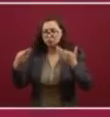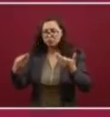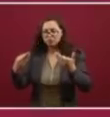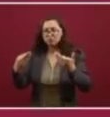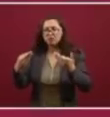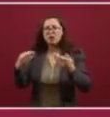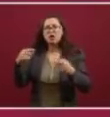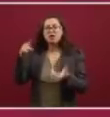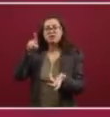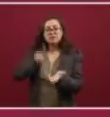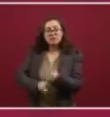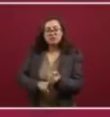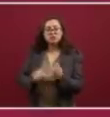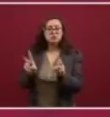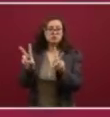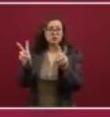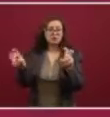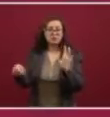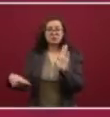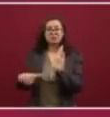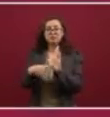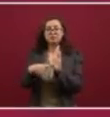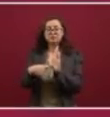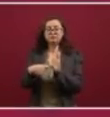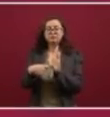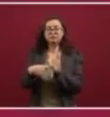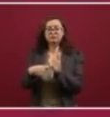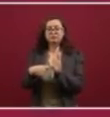se habla de